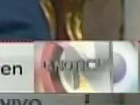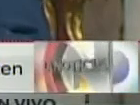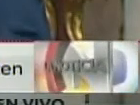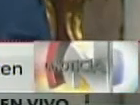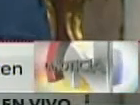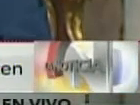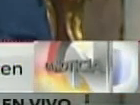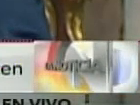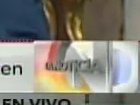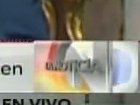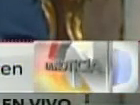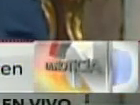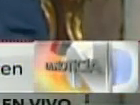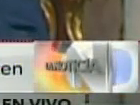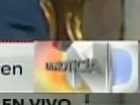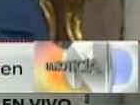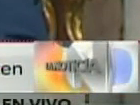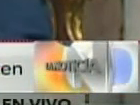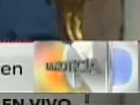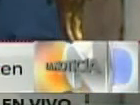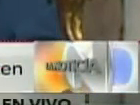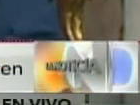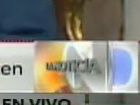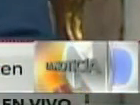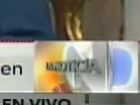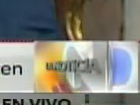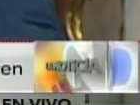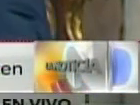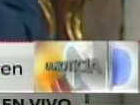en su capacidad de trabajo, en su espíritu, en su motivación.